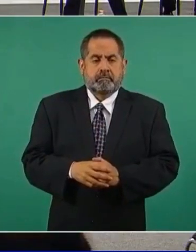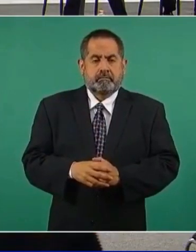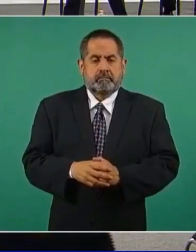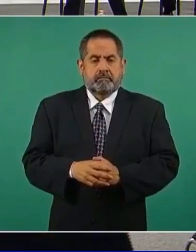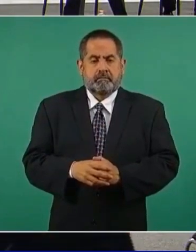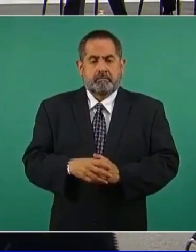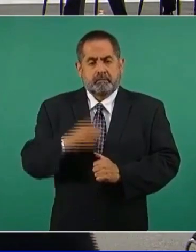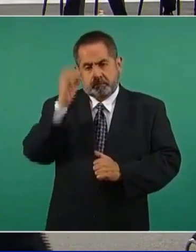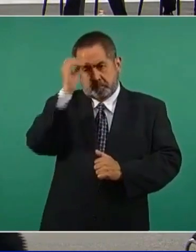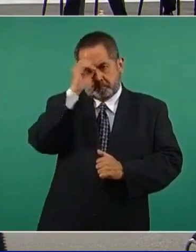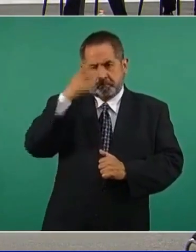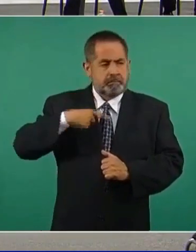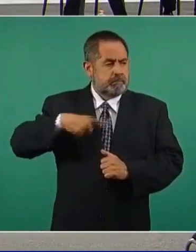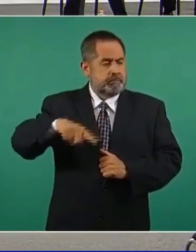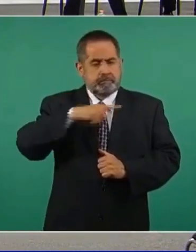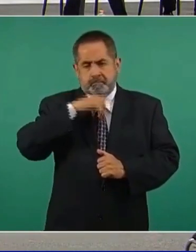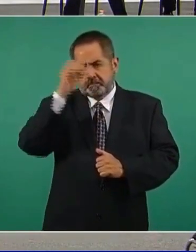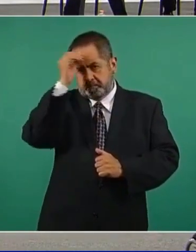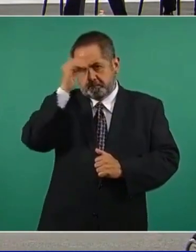la opinión de la gente.